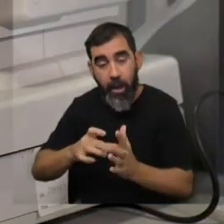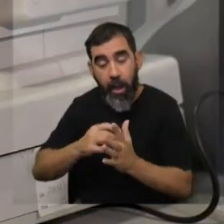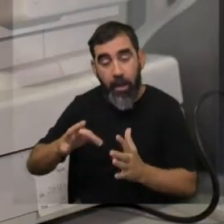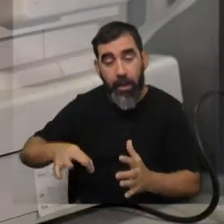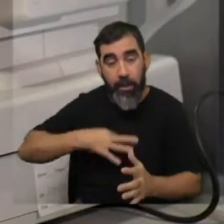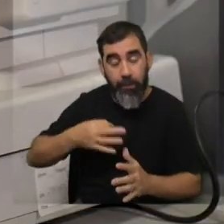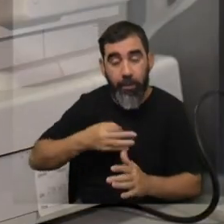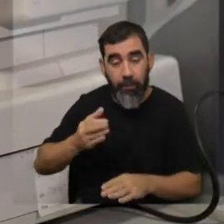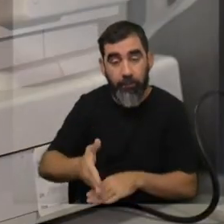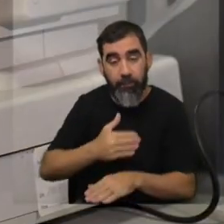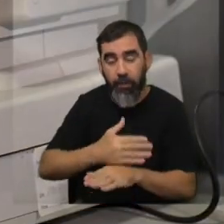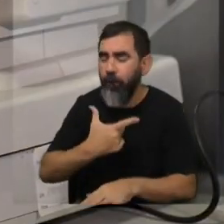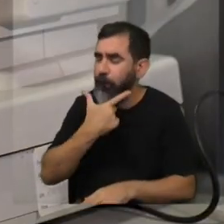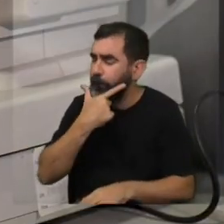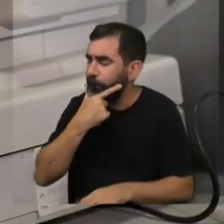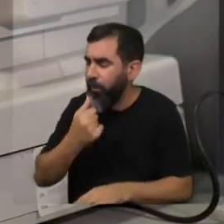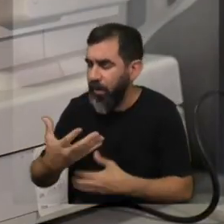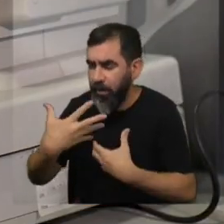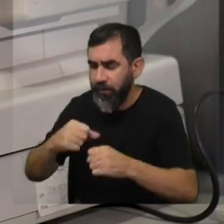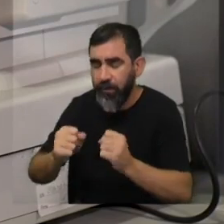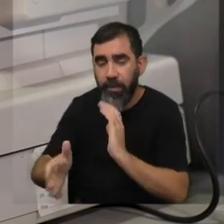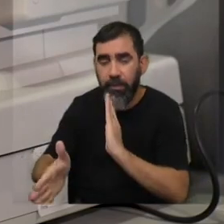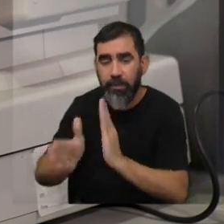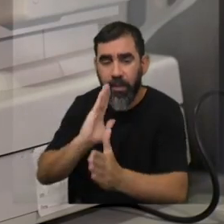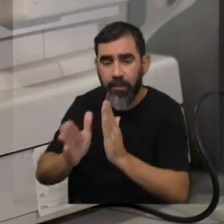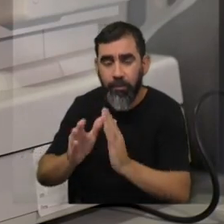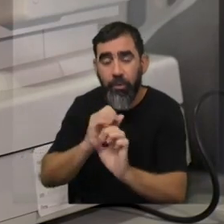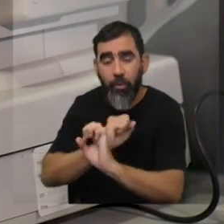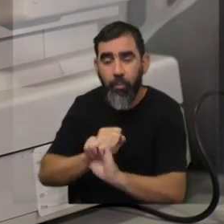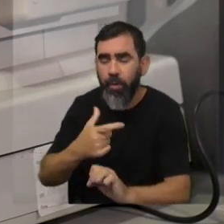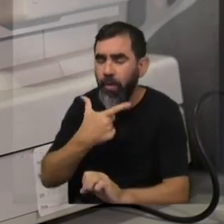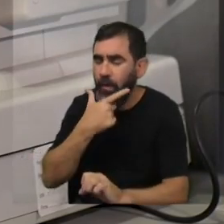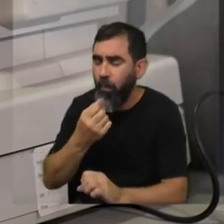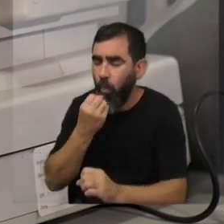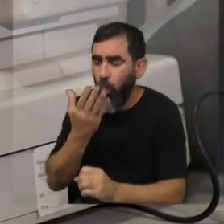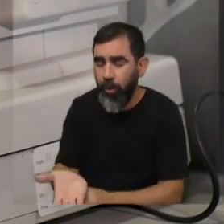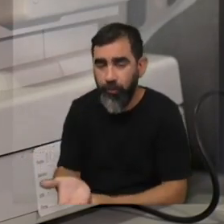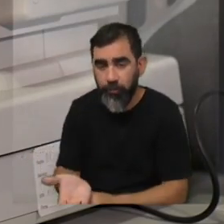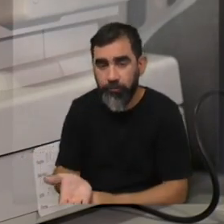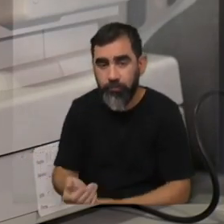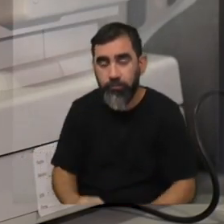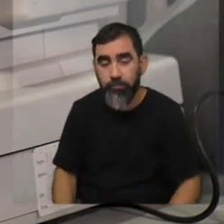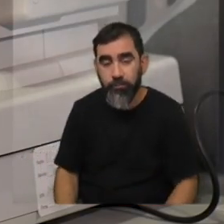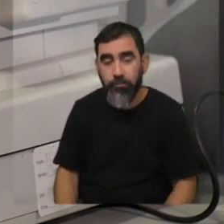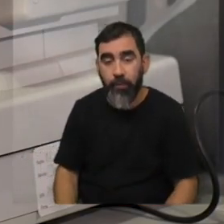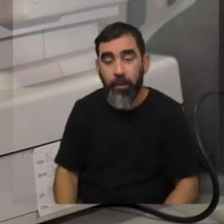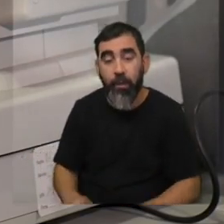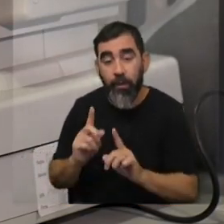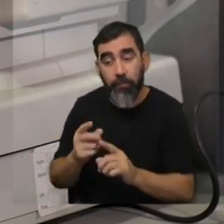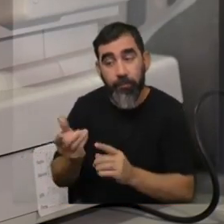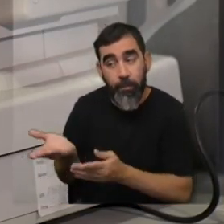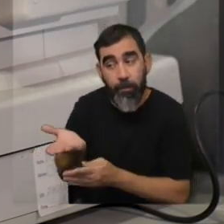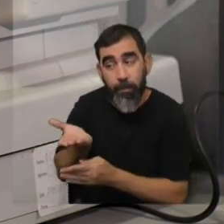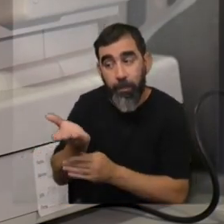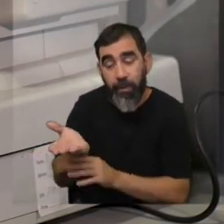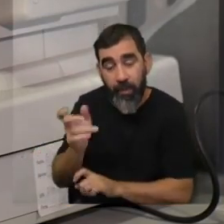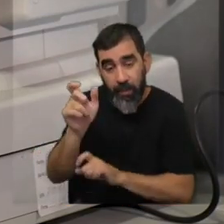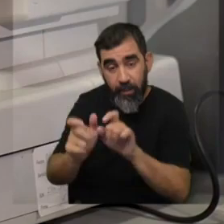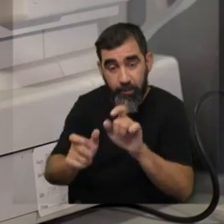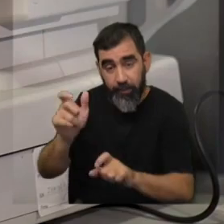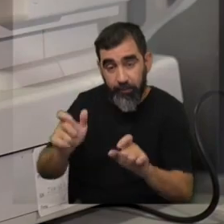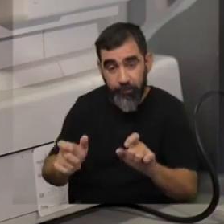su diagnóstico es sencillo y su tratamiento puede ser muy beneficioso. Así que deberíamos invitar a aquellas personas que